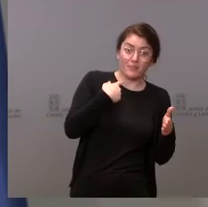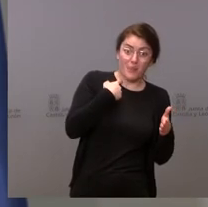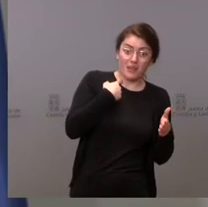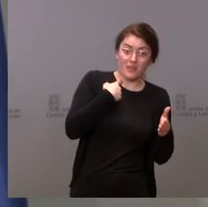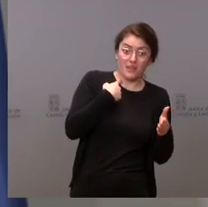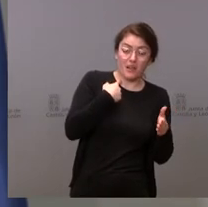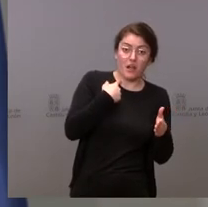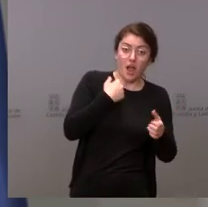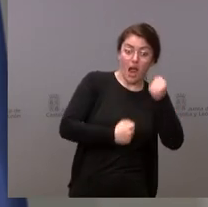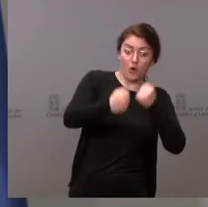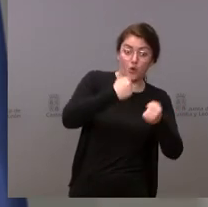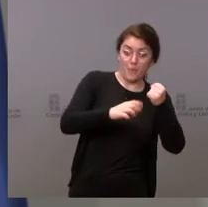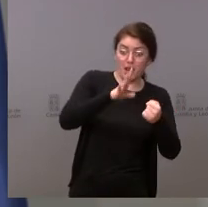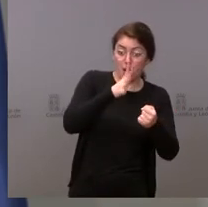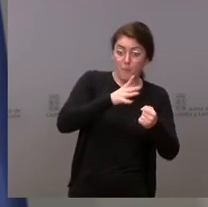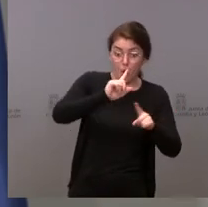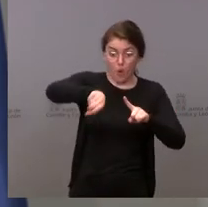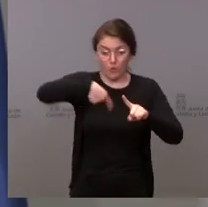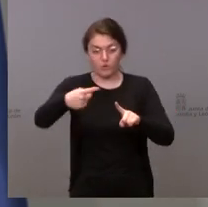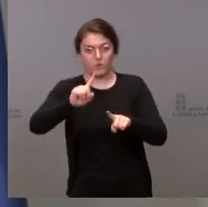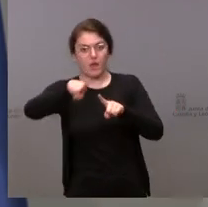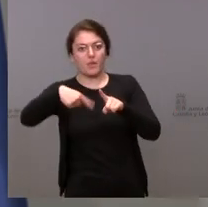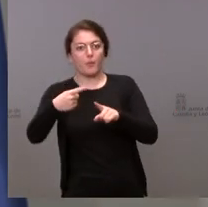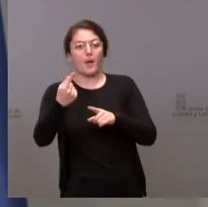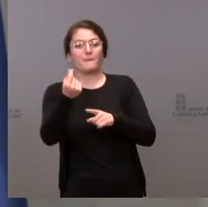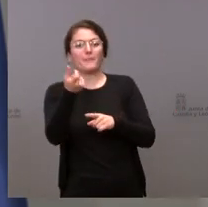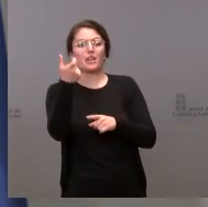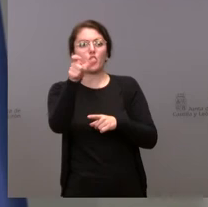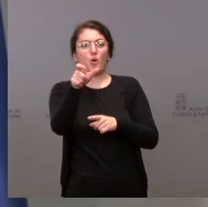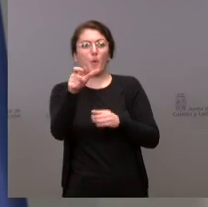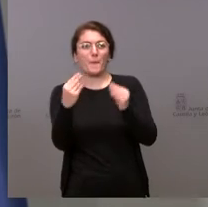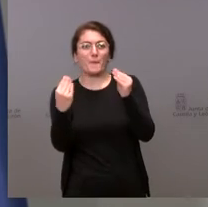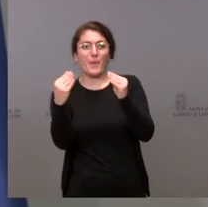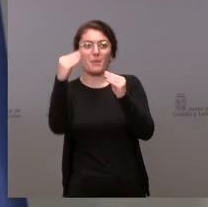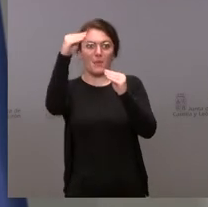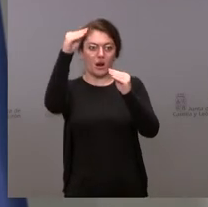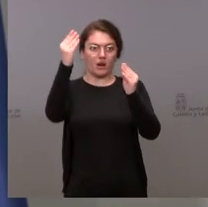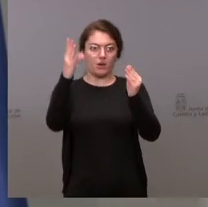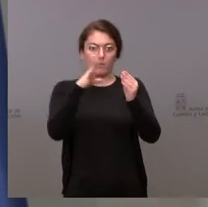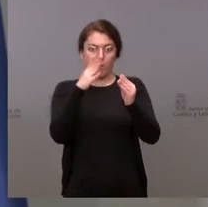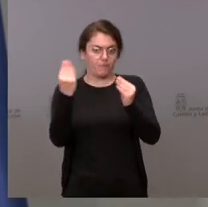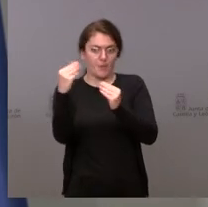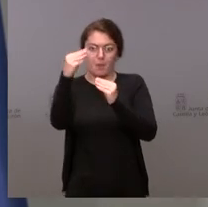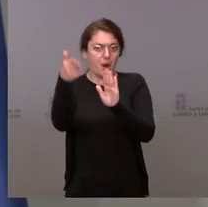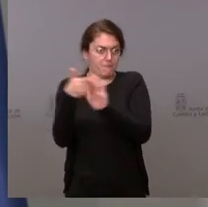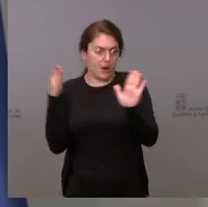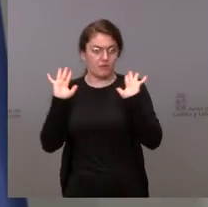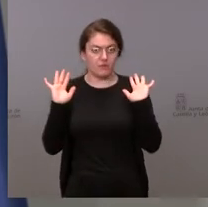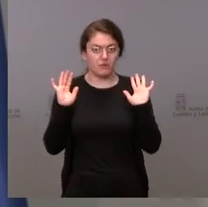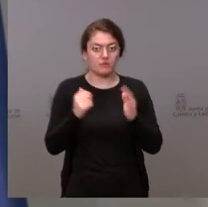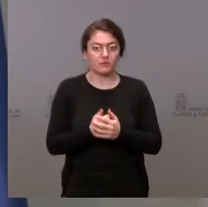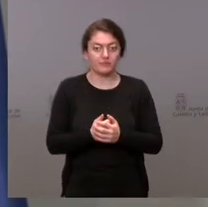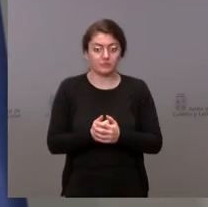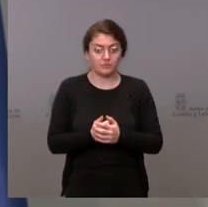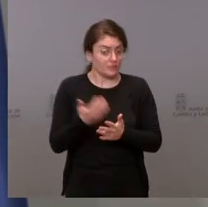como consecuencia de la evolución de la infracción está siendo claramente muy superior al crecimiento de estos salarios y esto pasa en los empleados